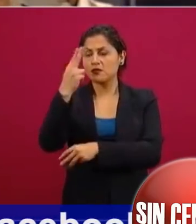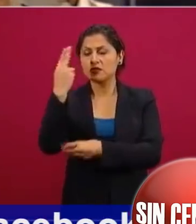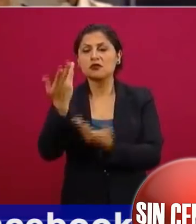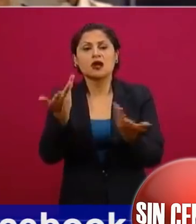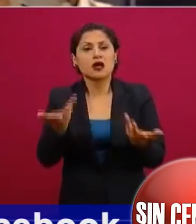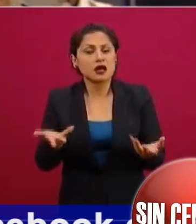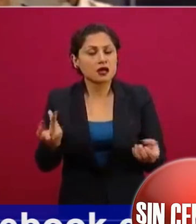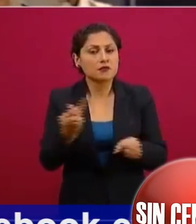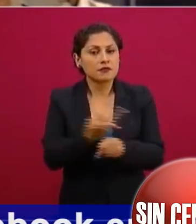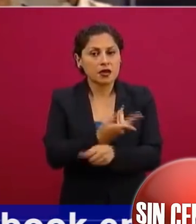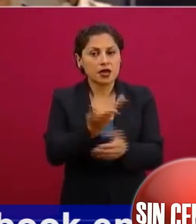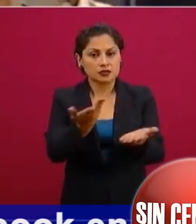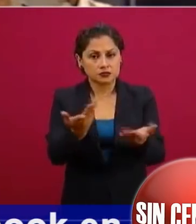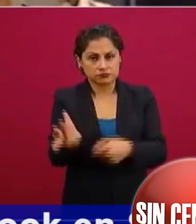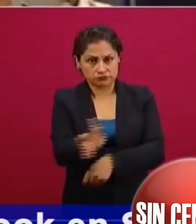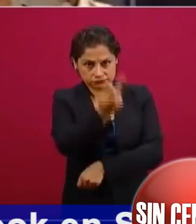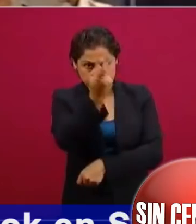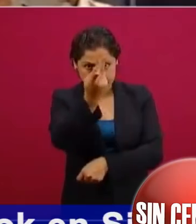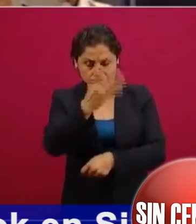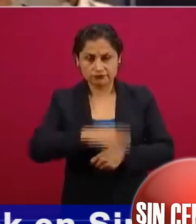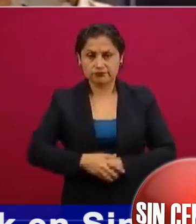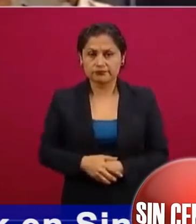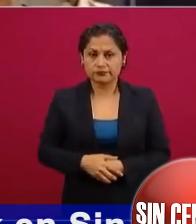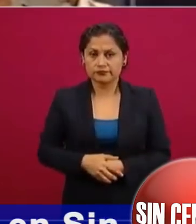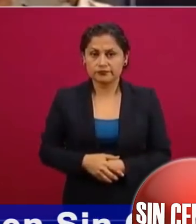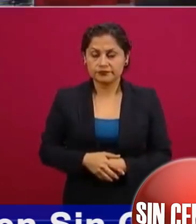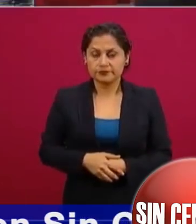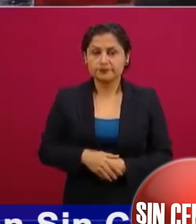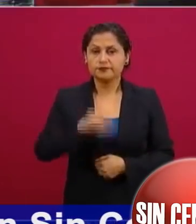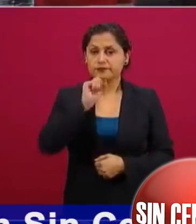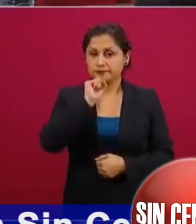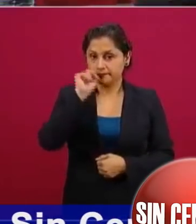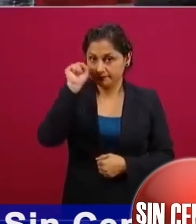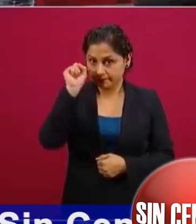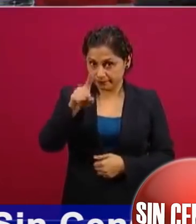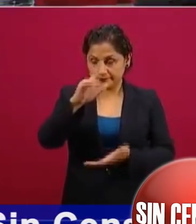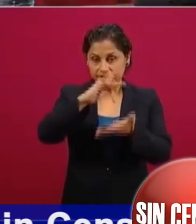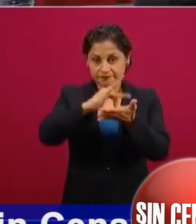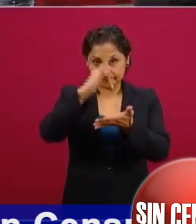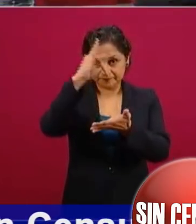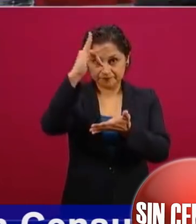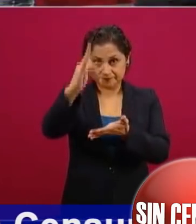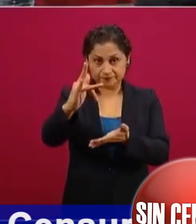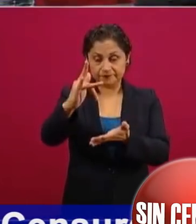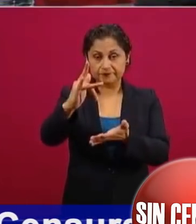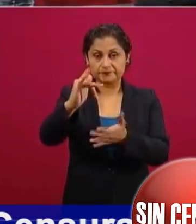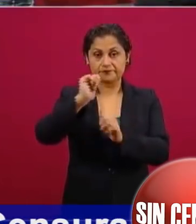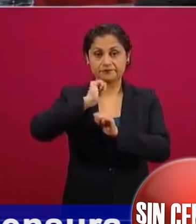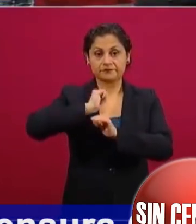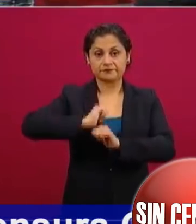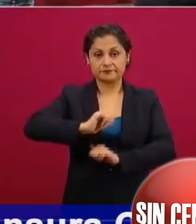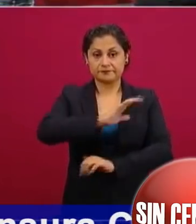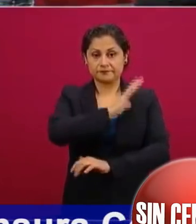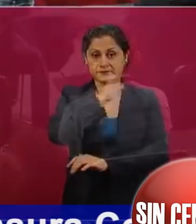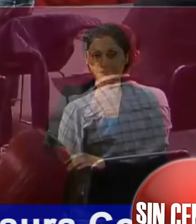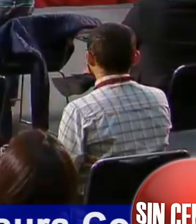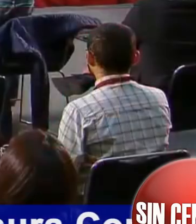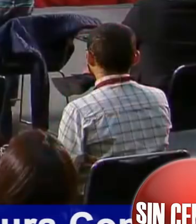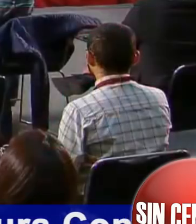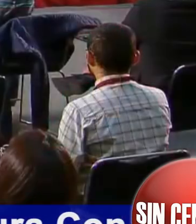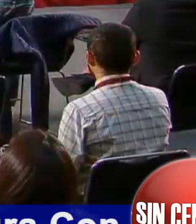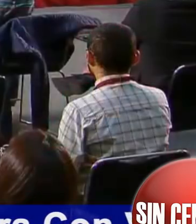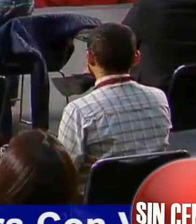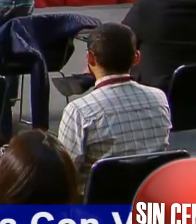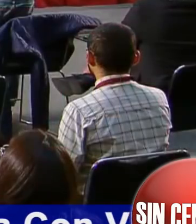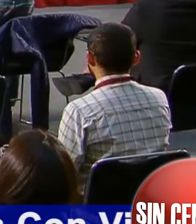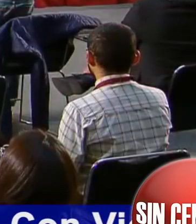la pregunta, secretario. Y agradecer que también, que el oficial mayor Héctor Garza ya está revisando el tema de los pagos